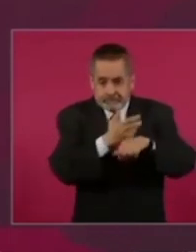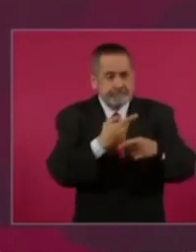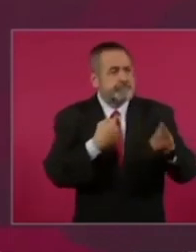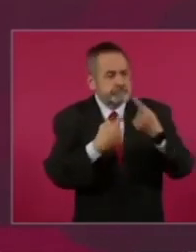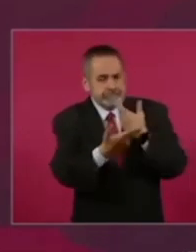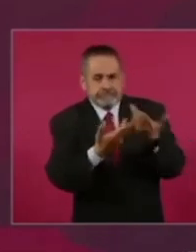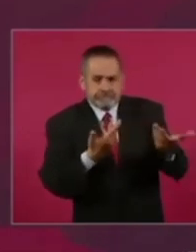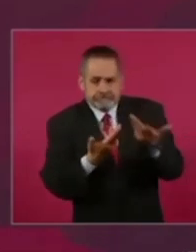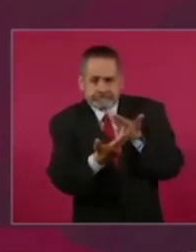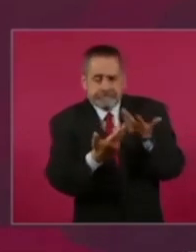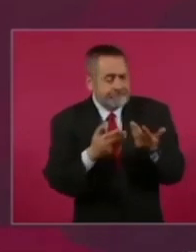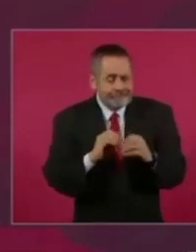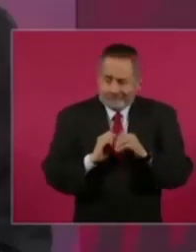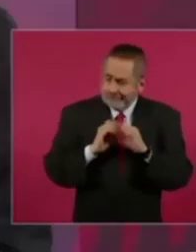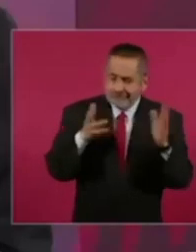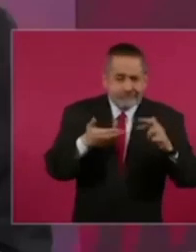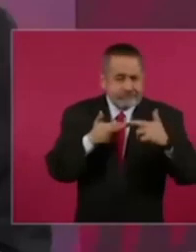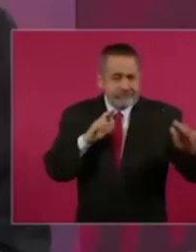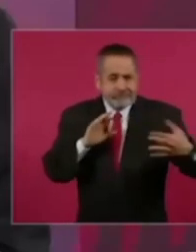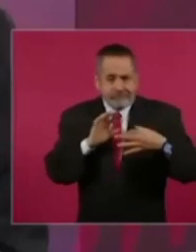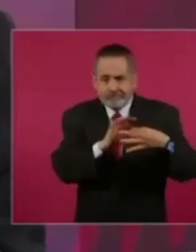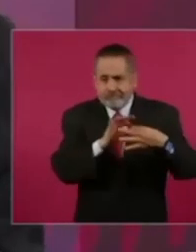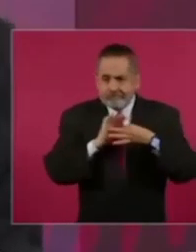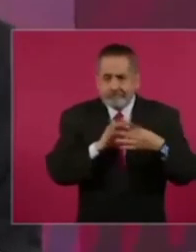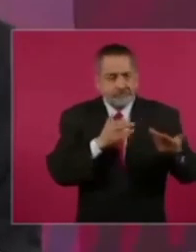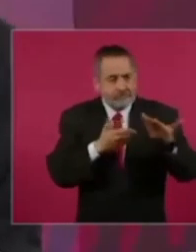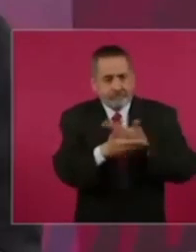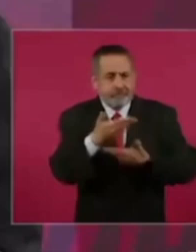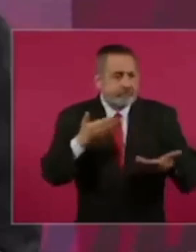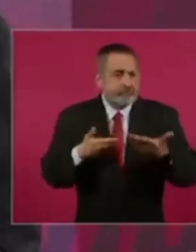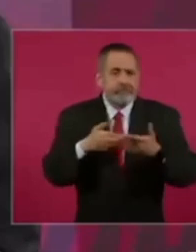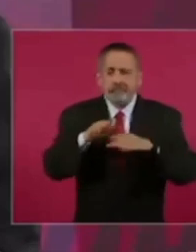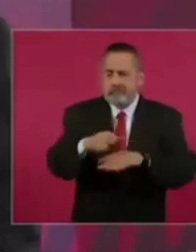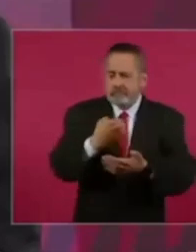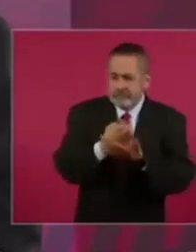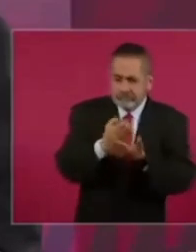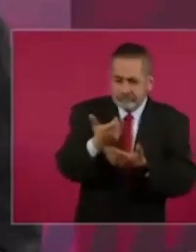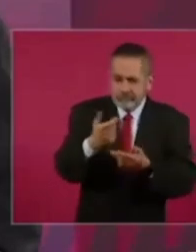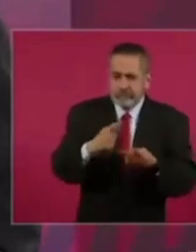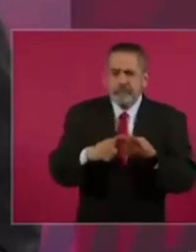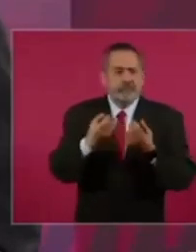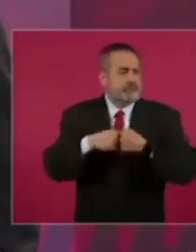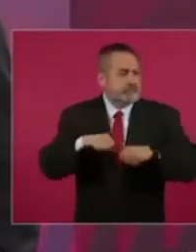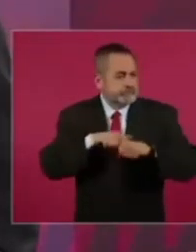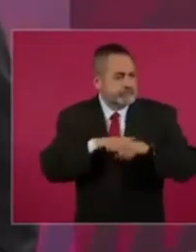relaciones permanentes en lo económico, en lo social,